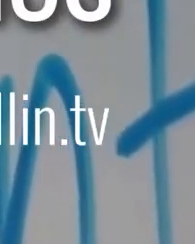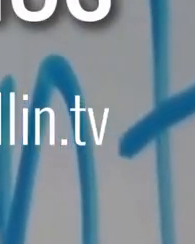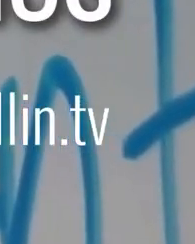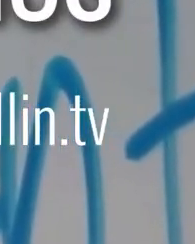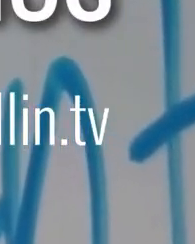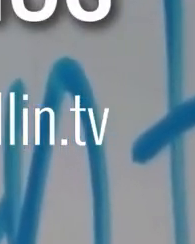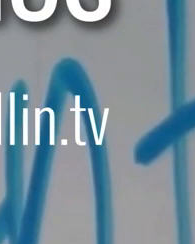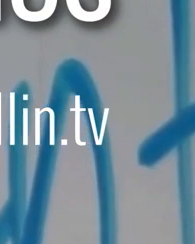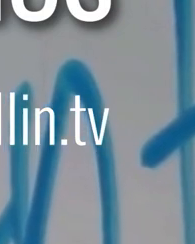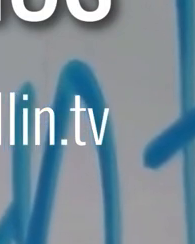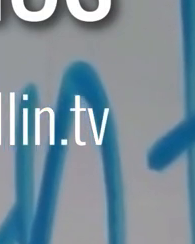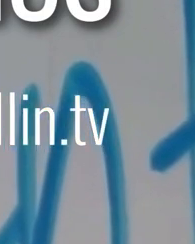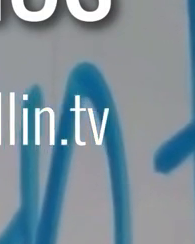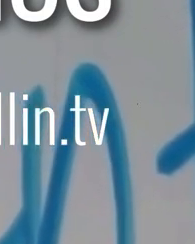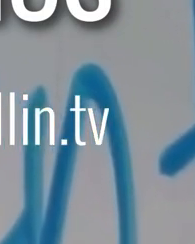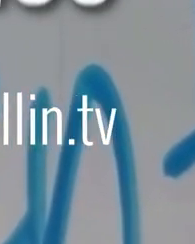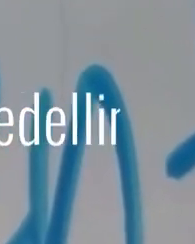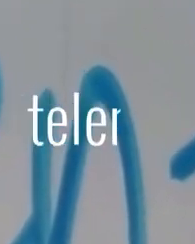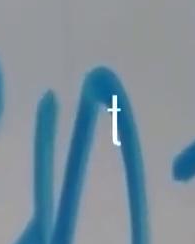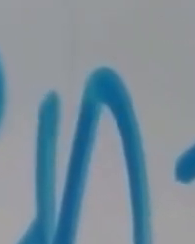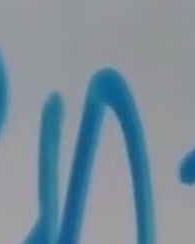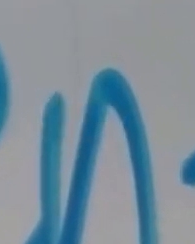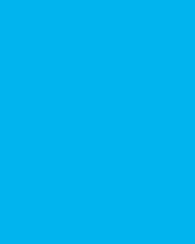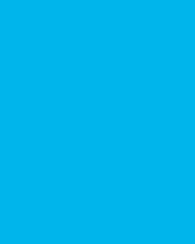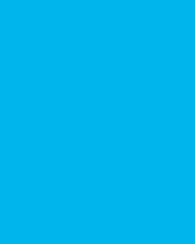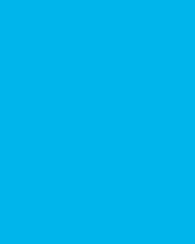Estás viendo En Casa Aprendemos.